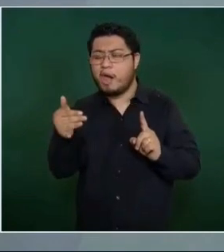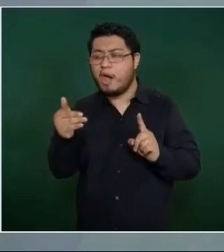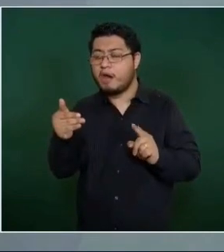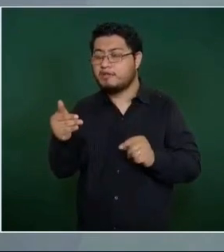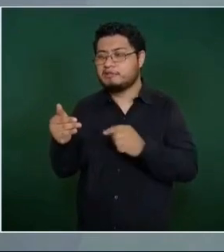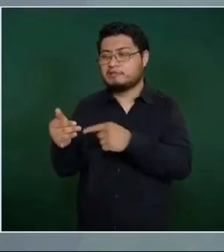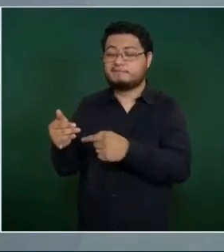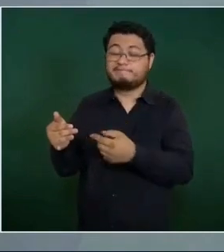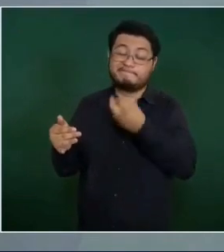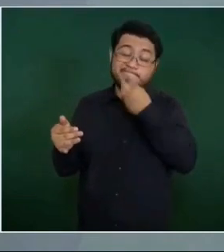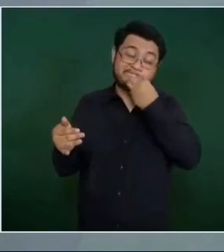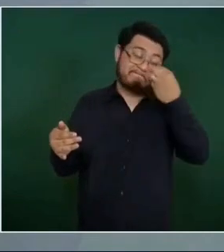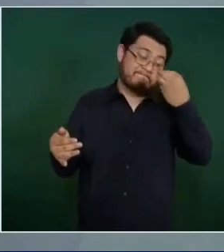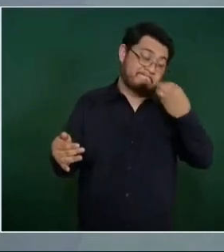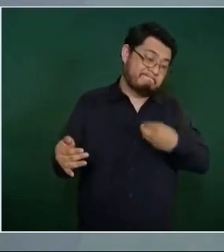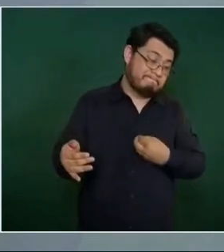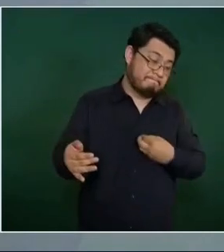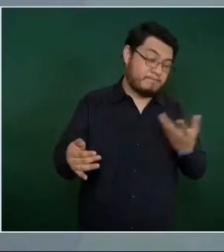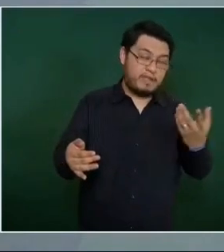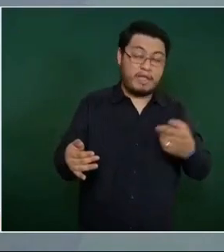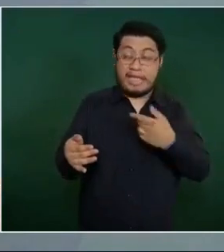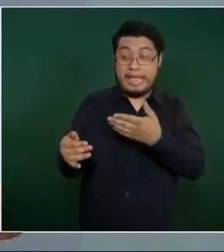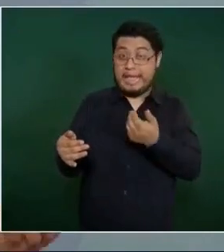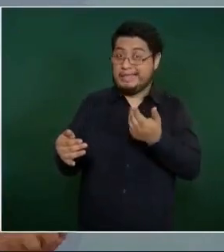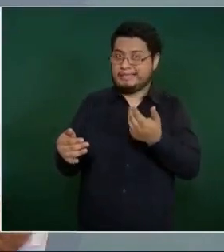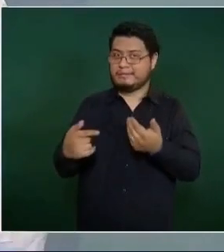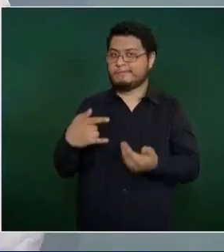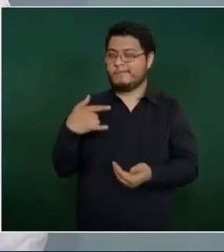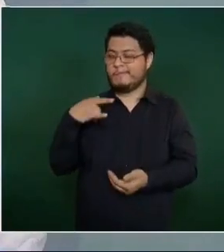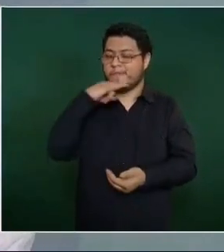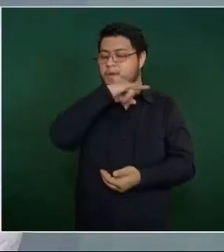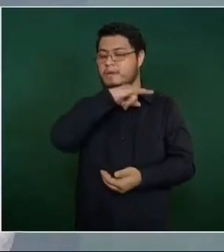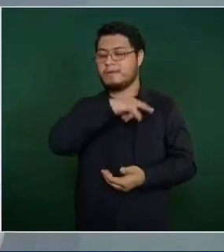pero actuaba con mucha hipocresía